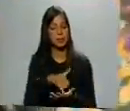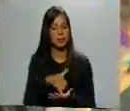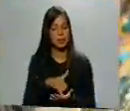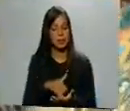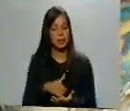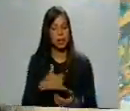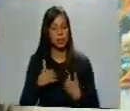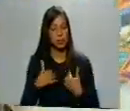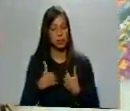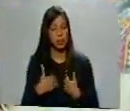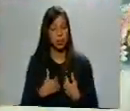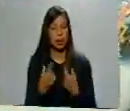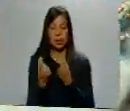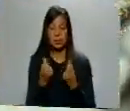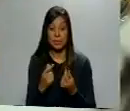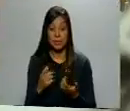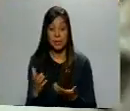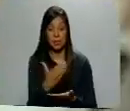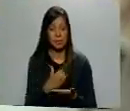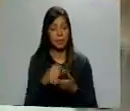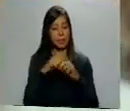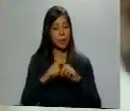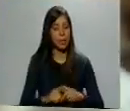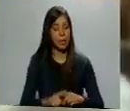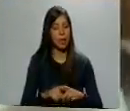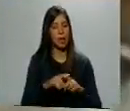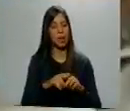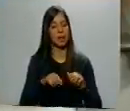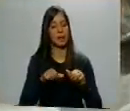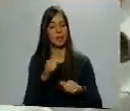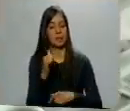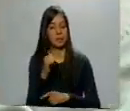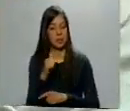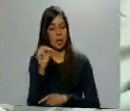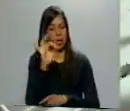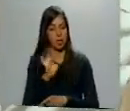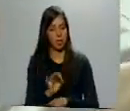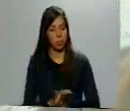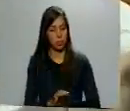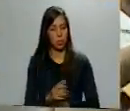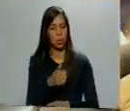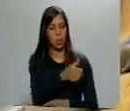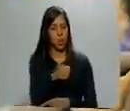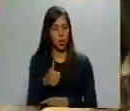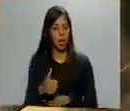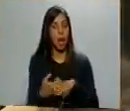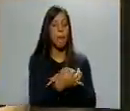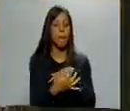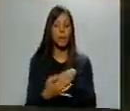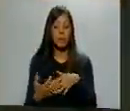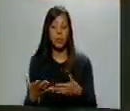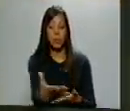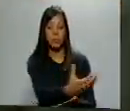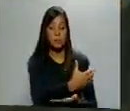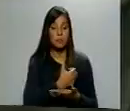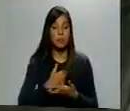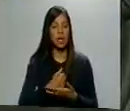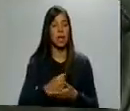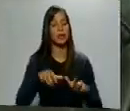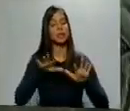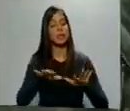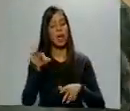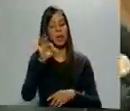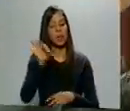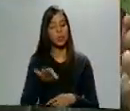su patrimonio lo constituye el 10% de lo recaudado por cada uno de los municipios, y ese 10% de